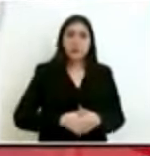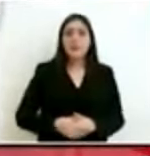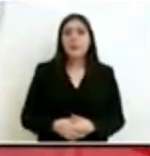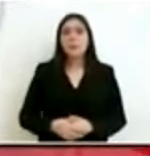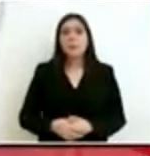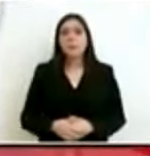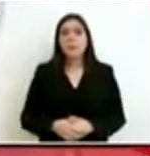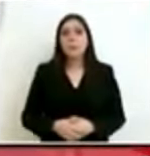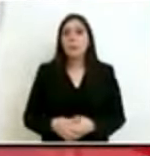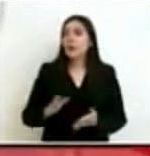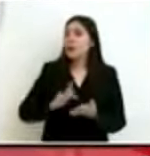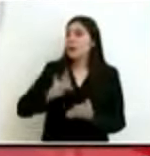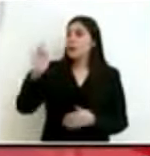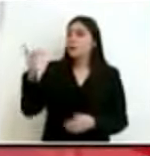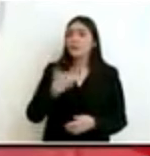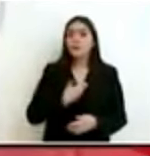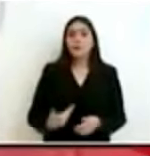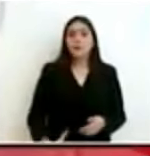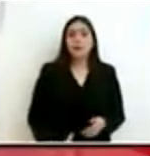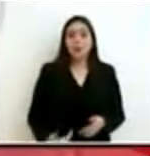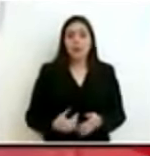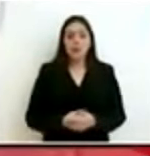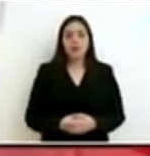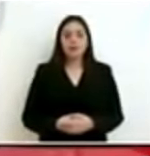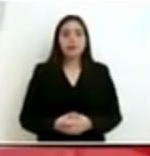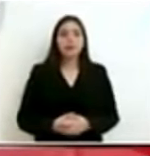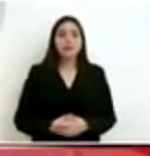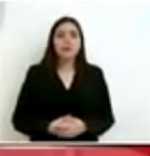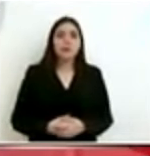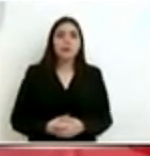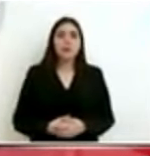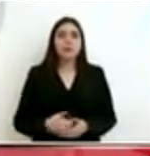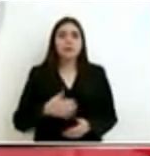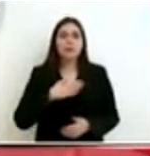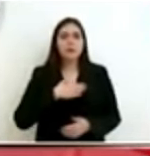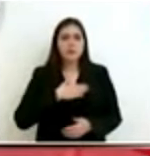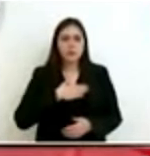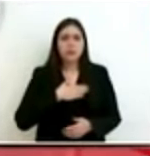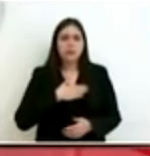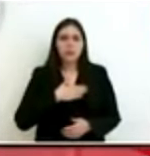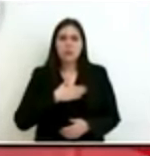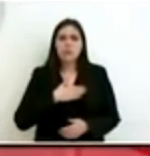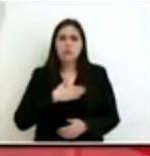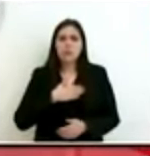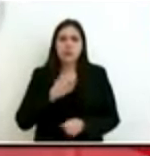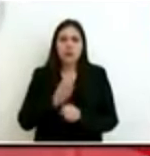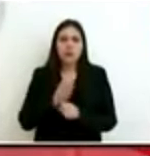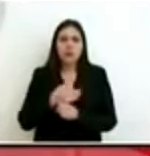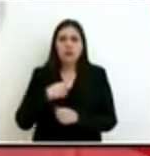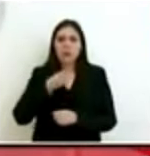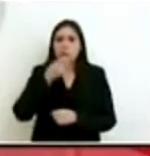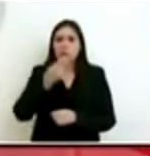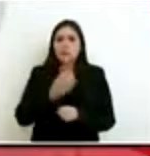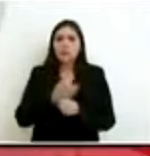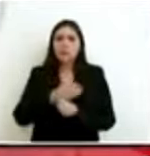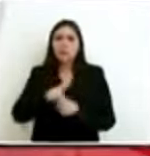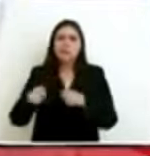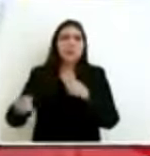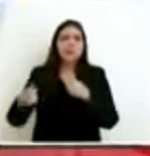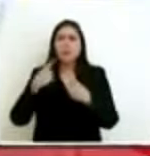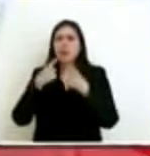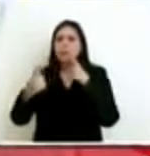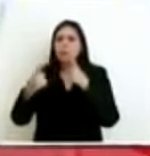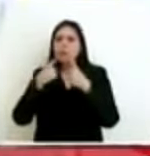Gracias, presidente. Lo hago en medio de un debate que se ha pervertido y que pretende restringir